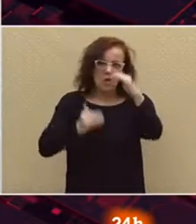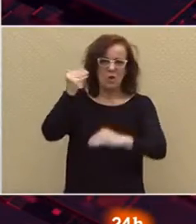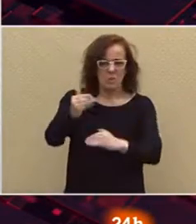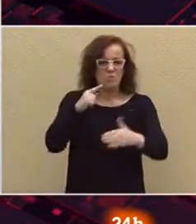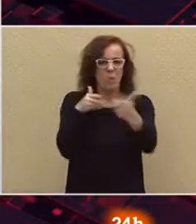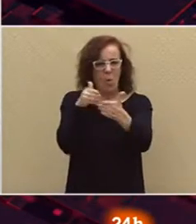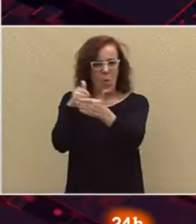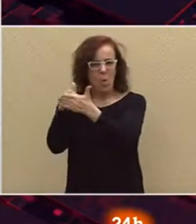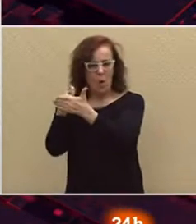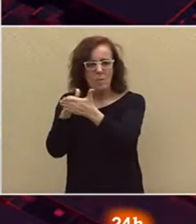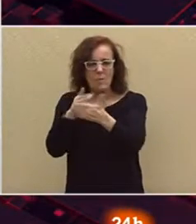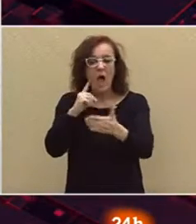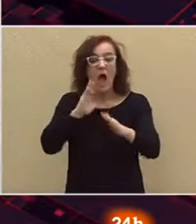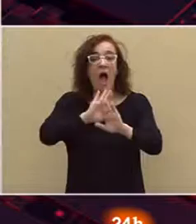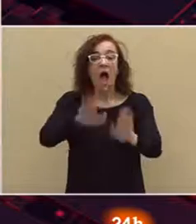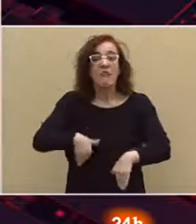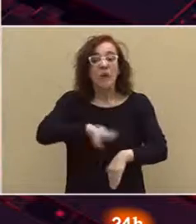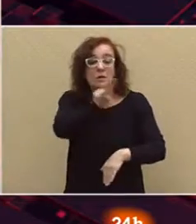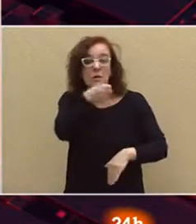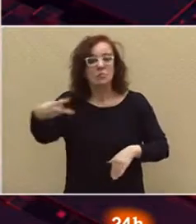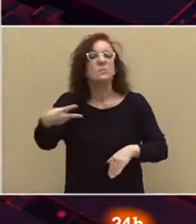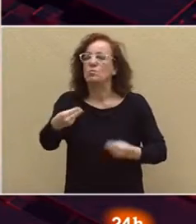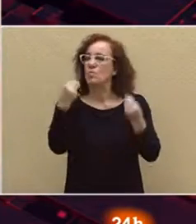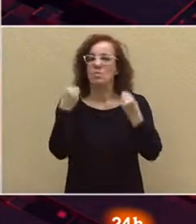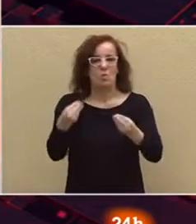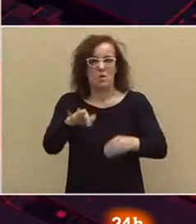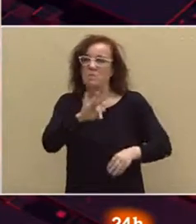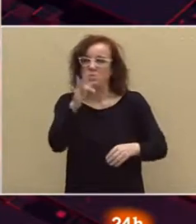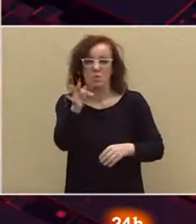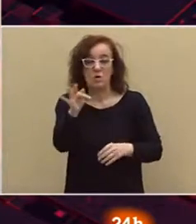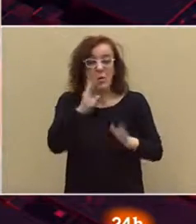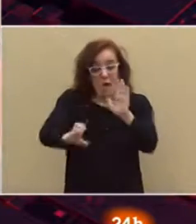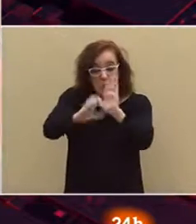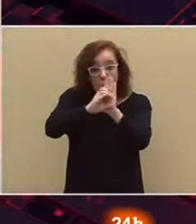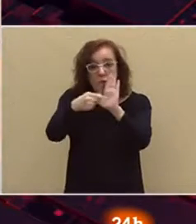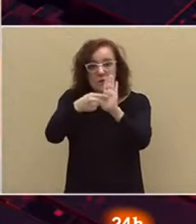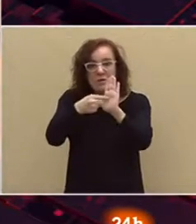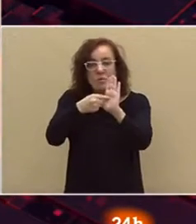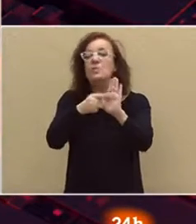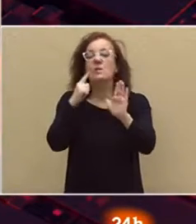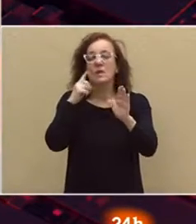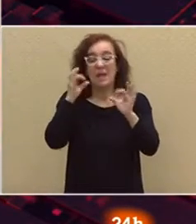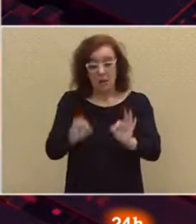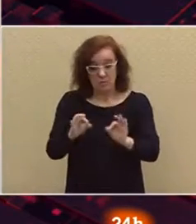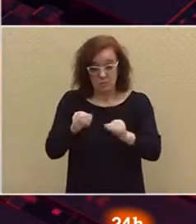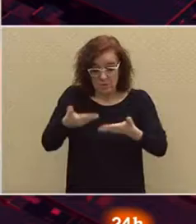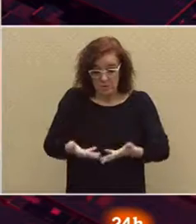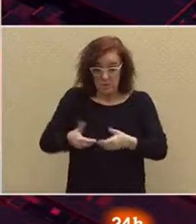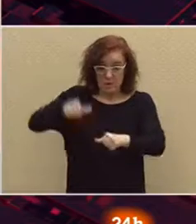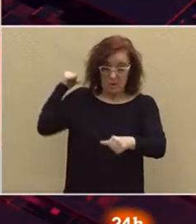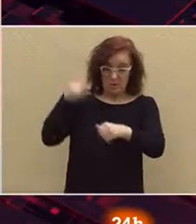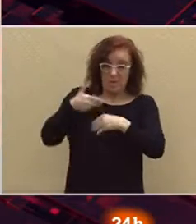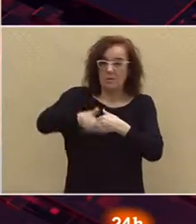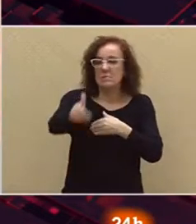pero el resultado ha merecido la pena, porque la Constitución fue, es y será siempre nuestro punto de